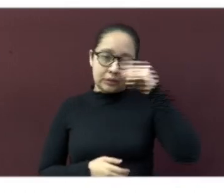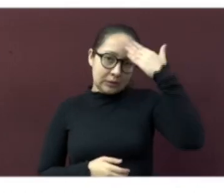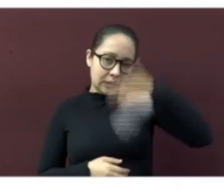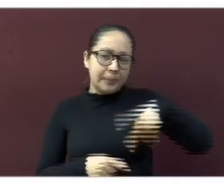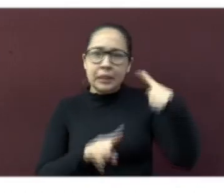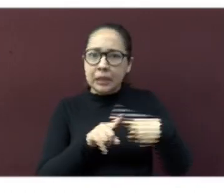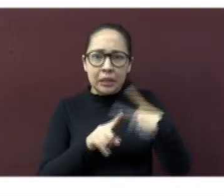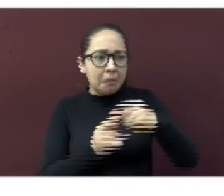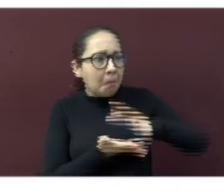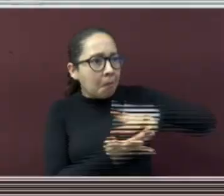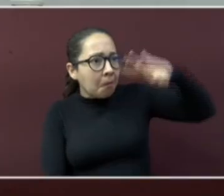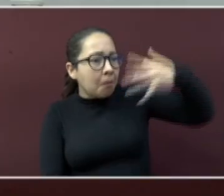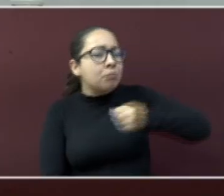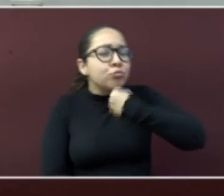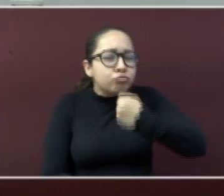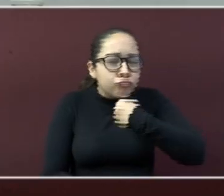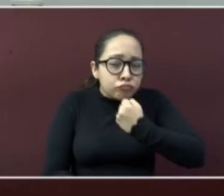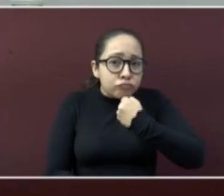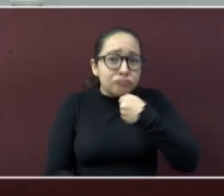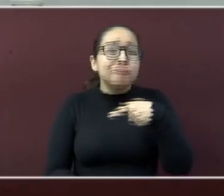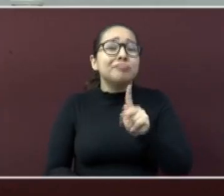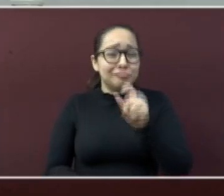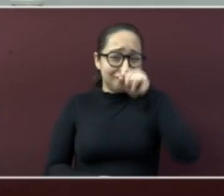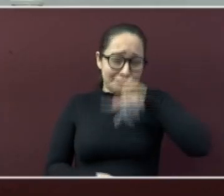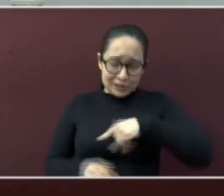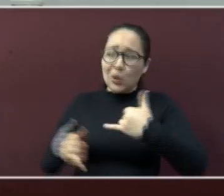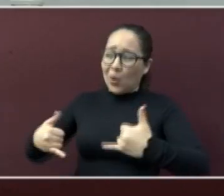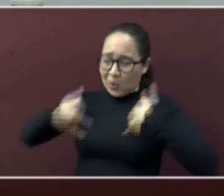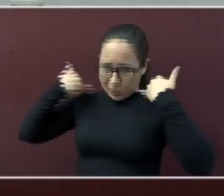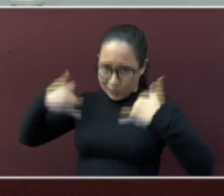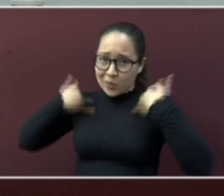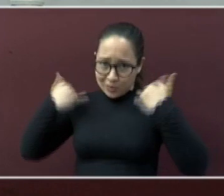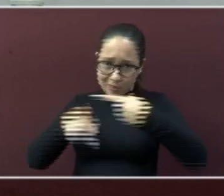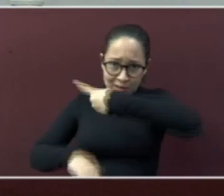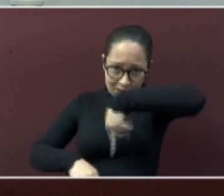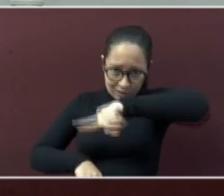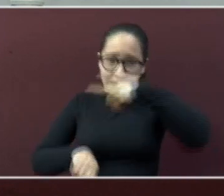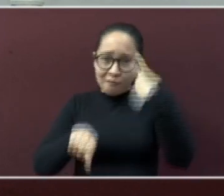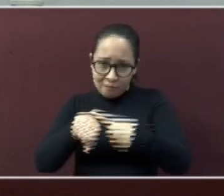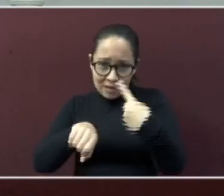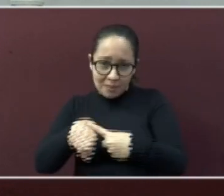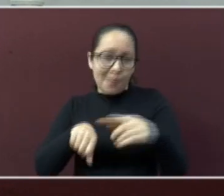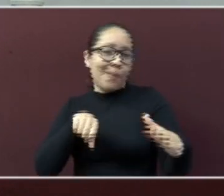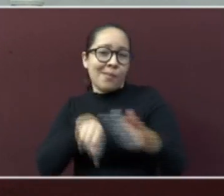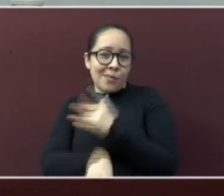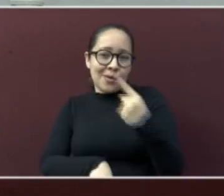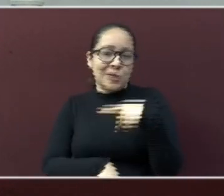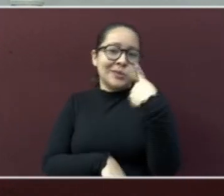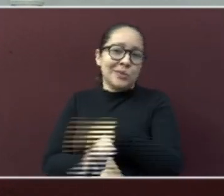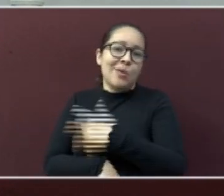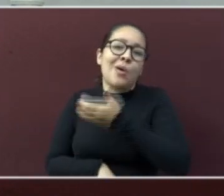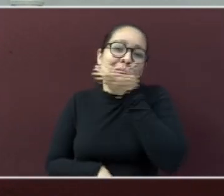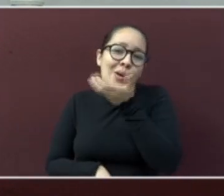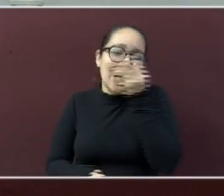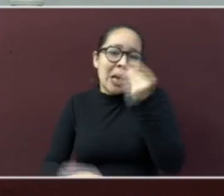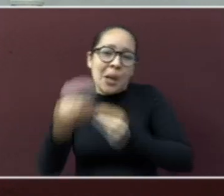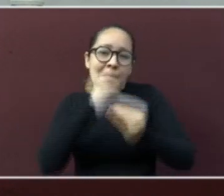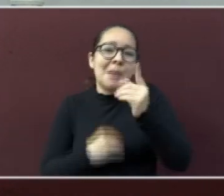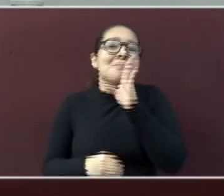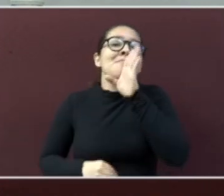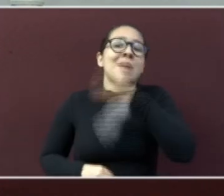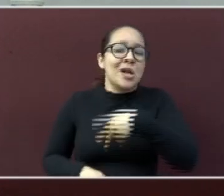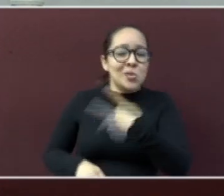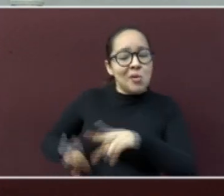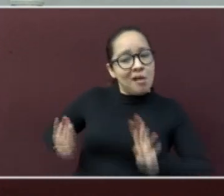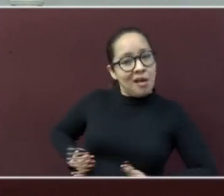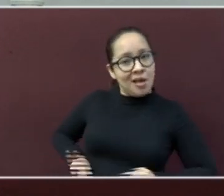mayores cada vez hay gente más joven que también las padecen producto de los hábitos alimenticios y estilos de